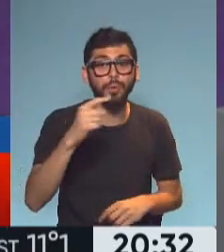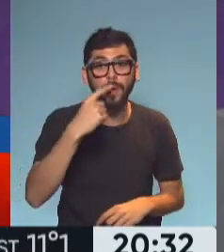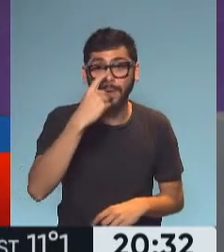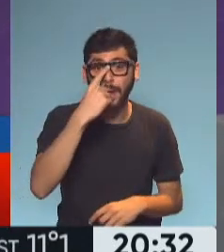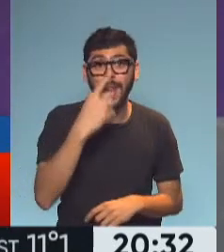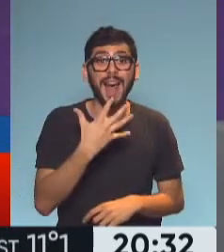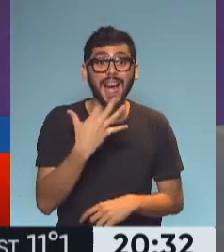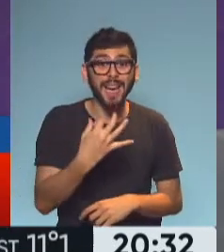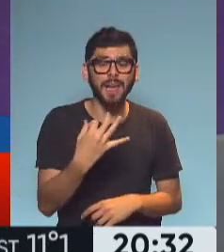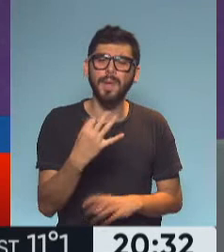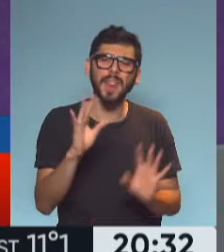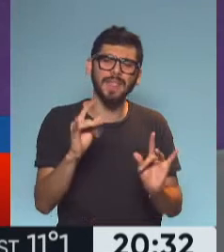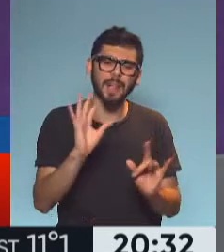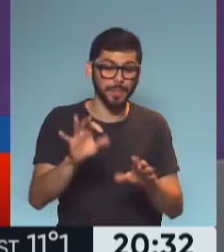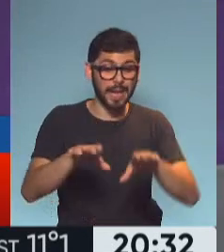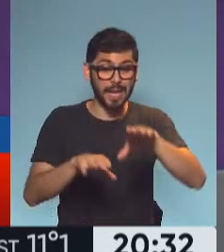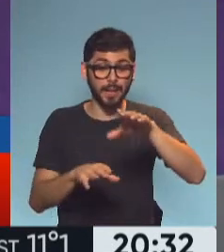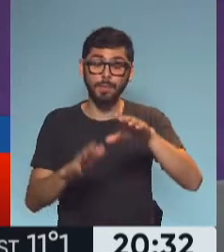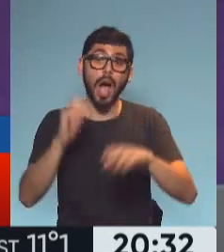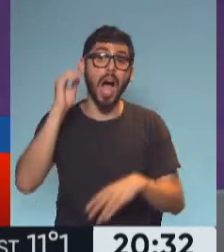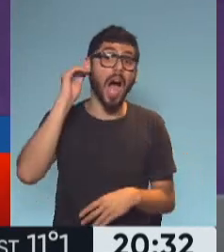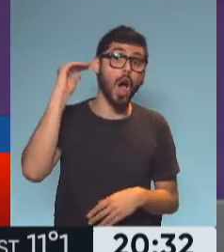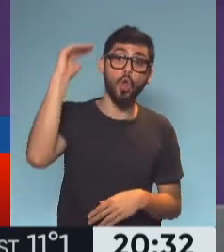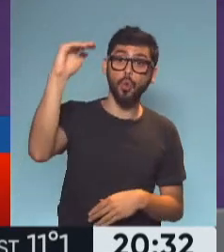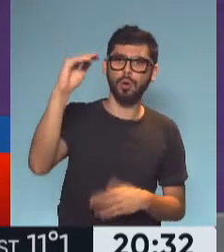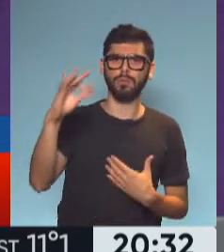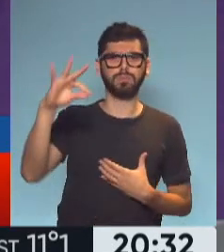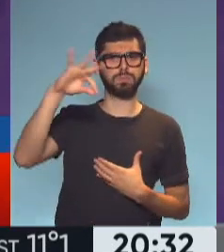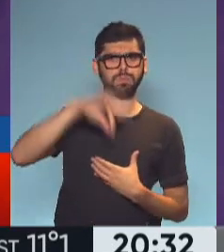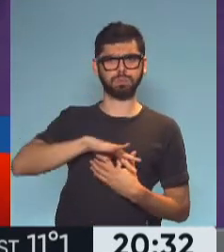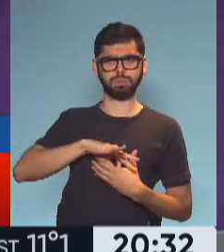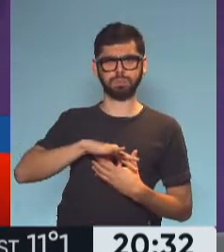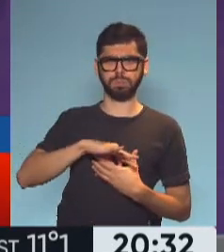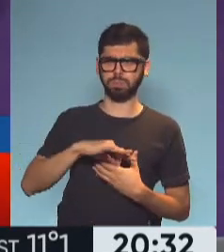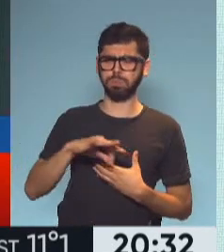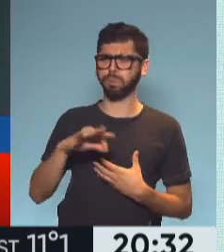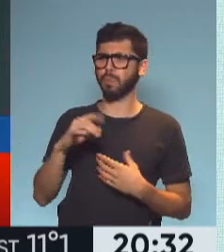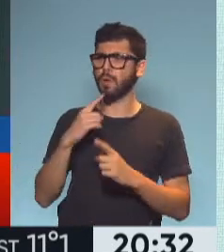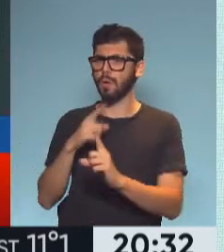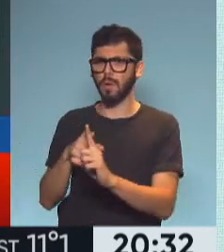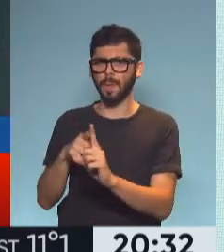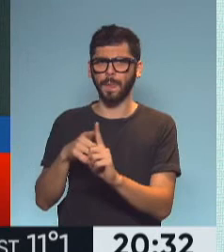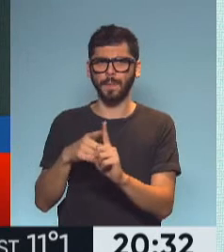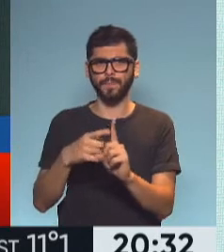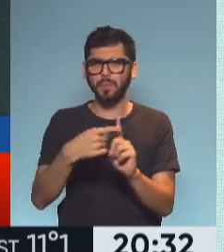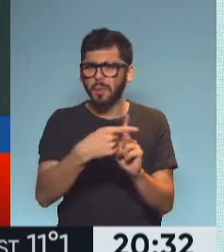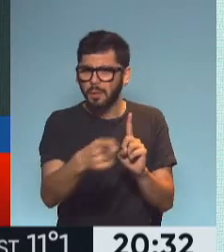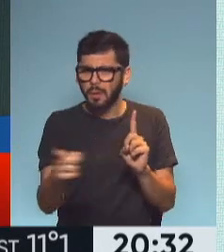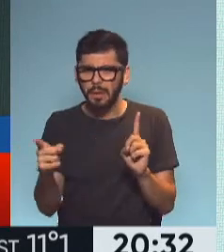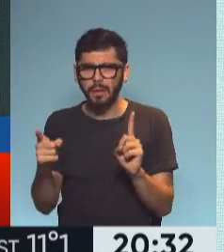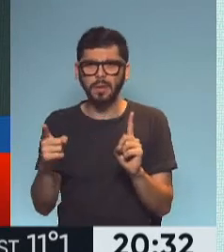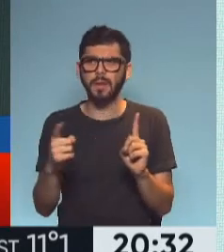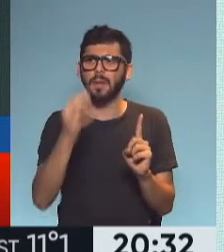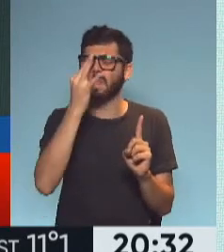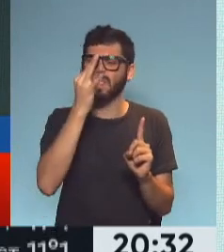realidad es que cuesta saber. Cuando un adulto aparece infectado en una casa, testean a todos y se encuentra el chico infectado, ahí venga